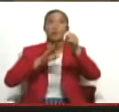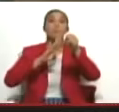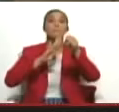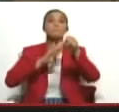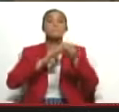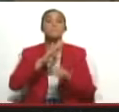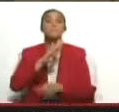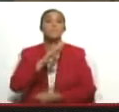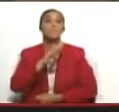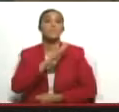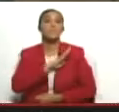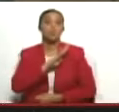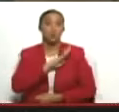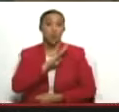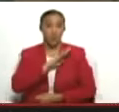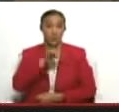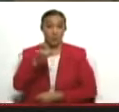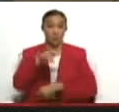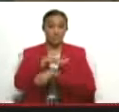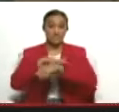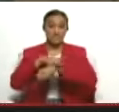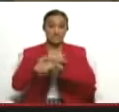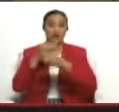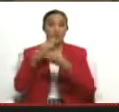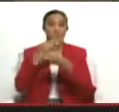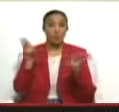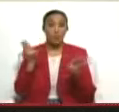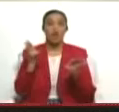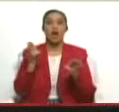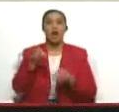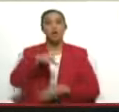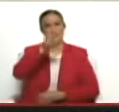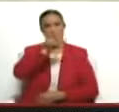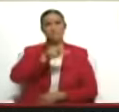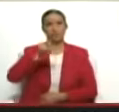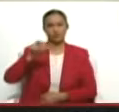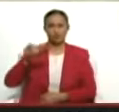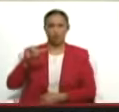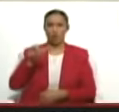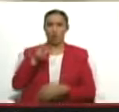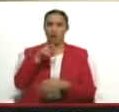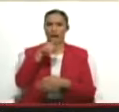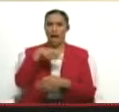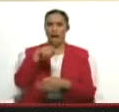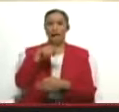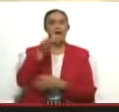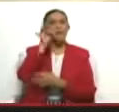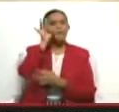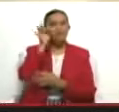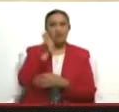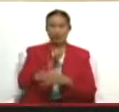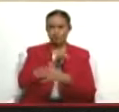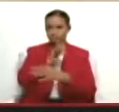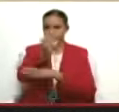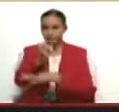que los mismos familiares reconocieron en el allanamiento que sí que eran de